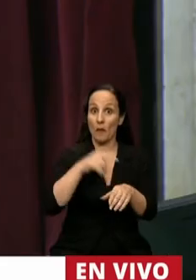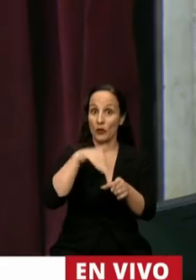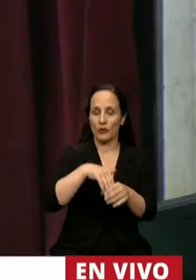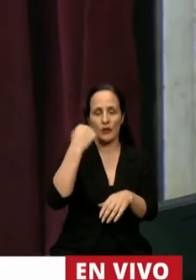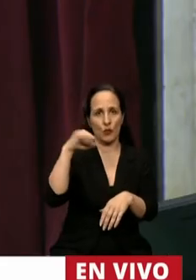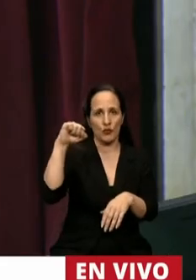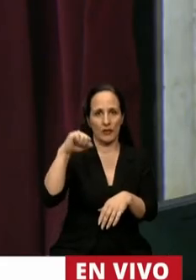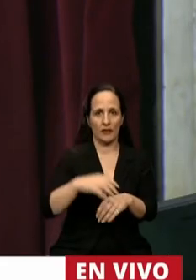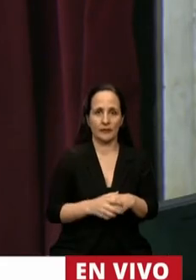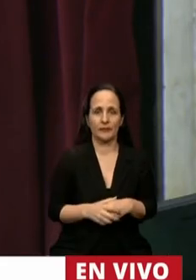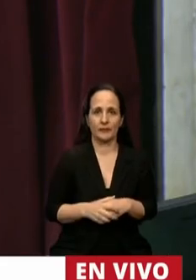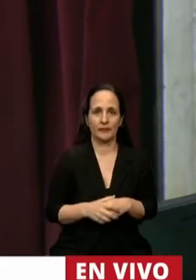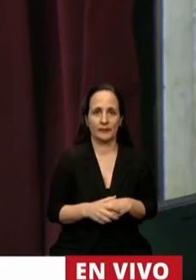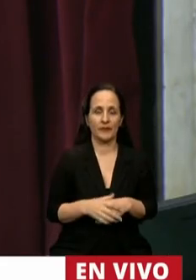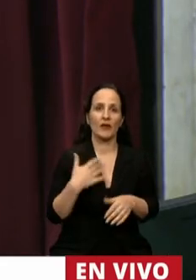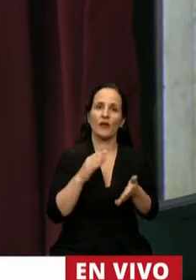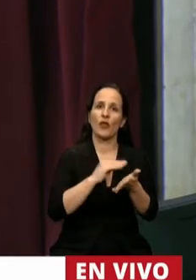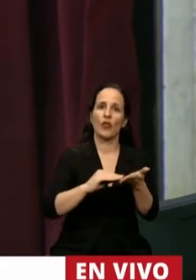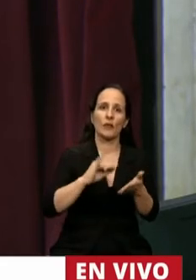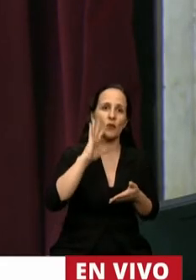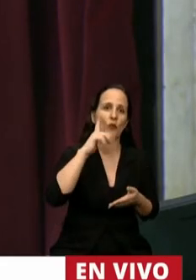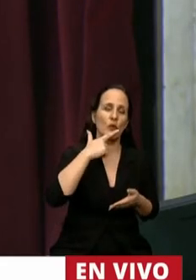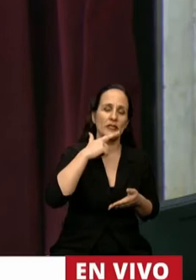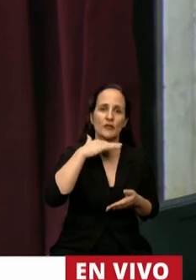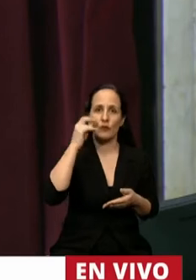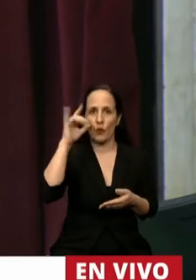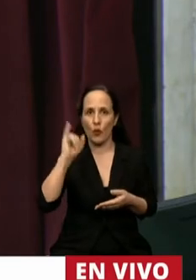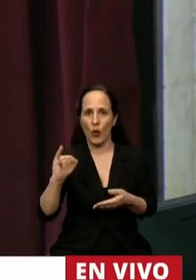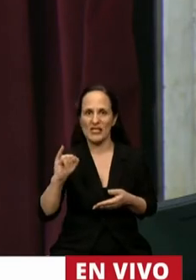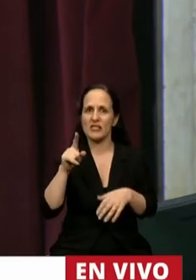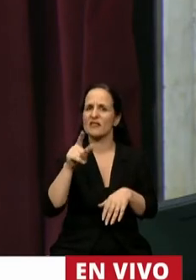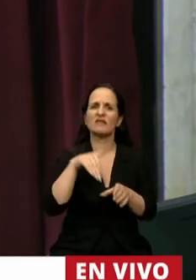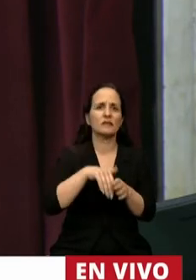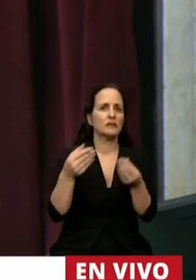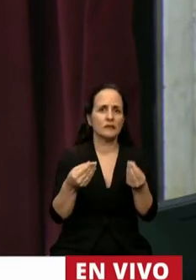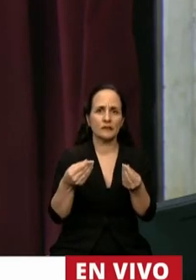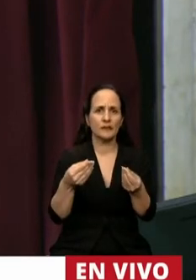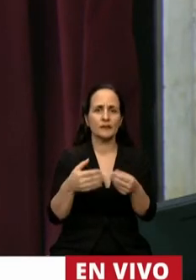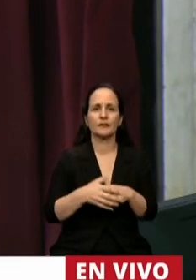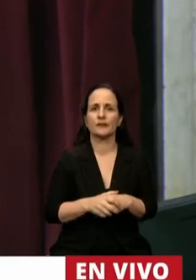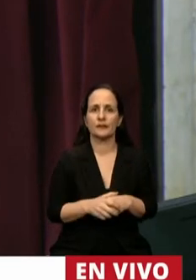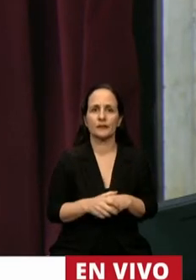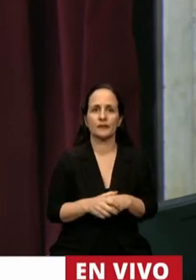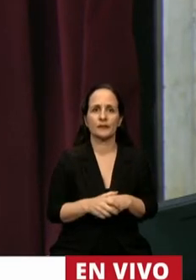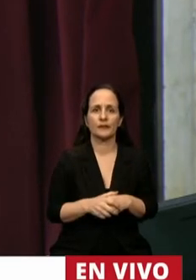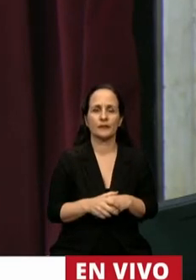Ausente a la hora de votar. Diputado Luis Juez, para indicar el sentido de su voto.